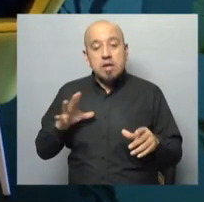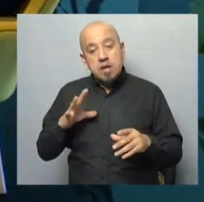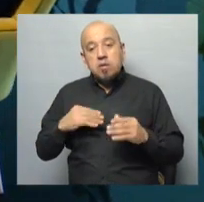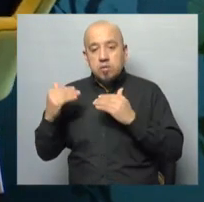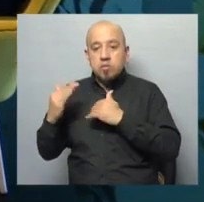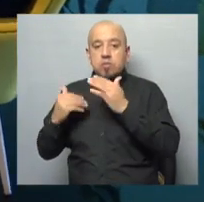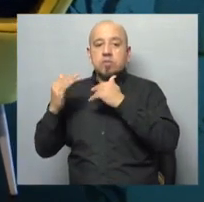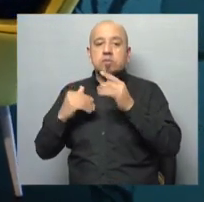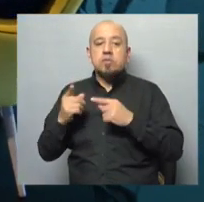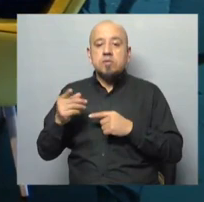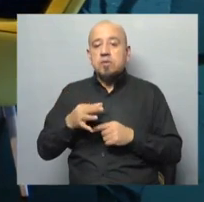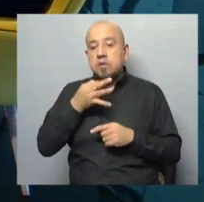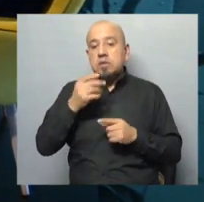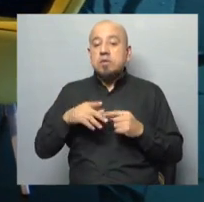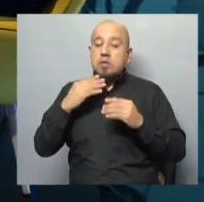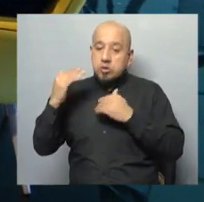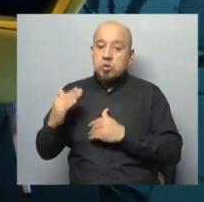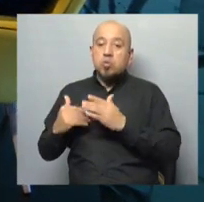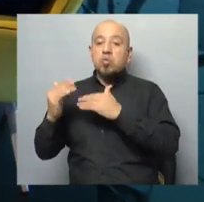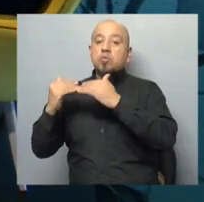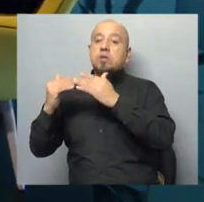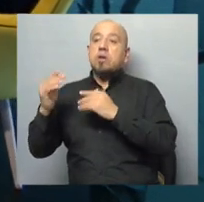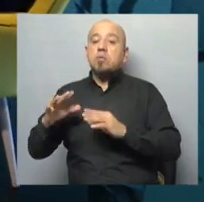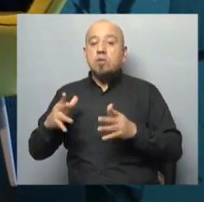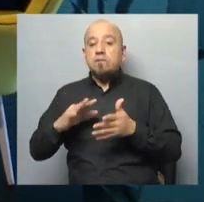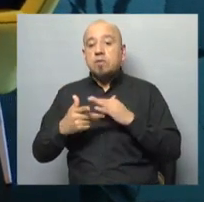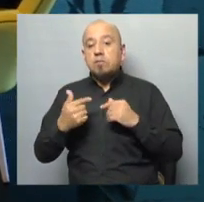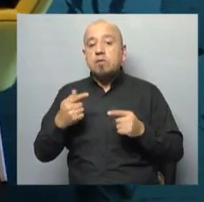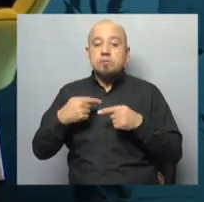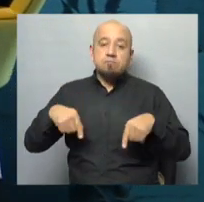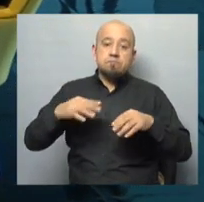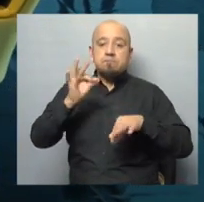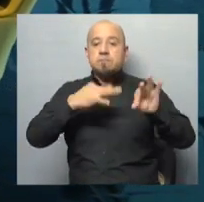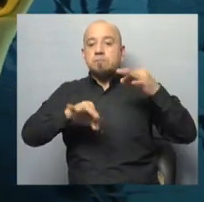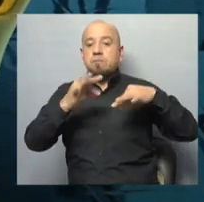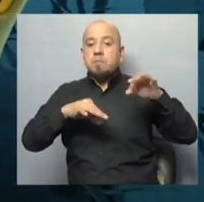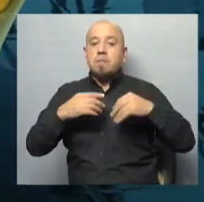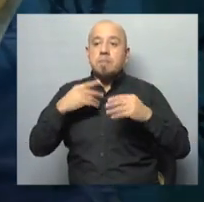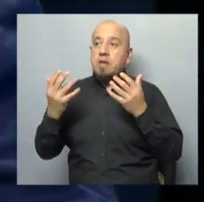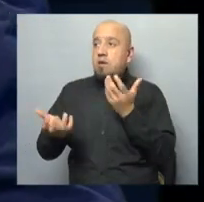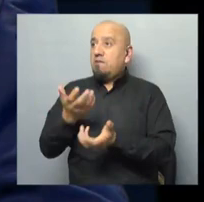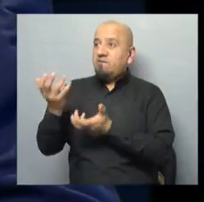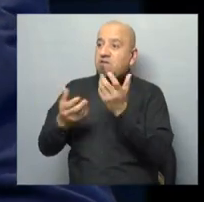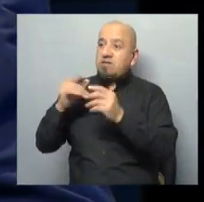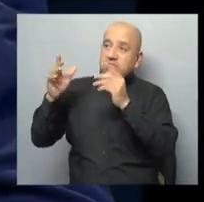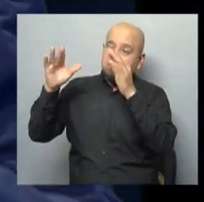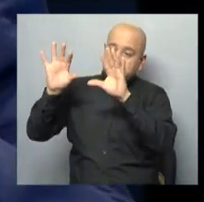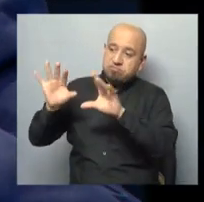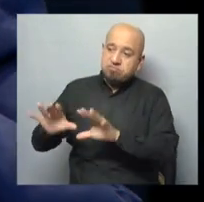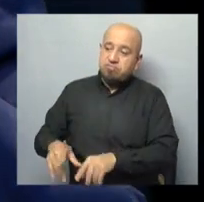es lo que es lo que decíamos se construyen agrandó un teatro que se prendió fuego y reconstruyendo lo